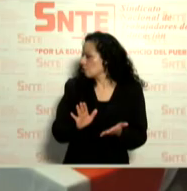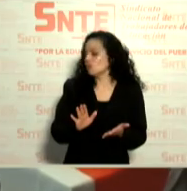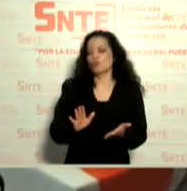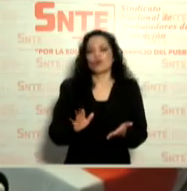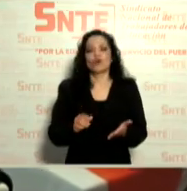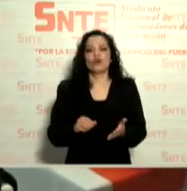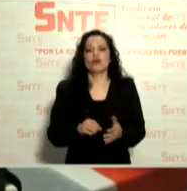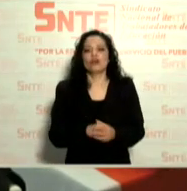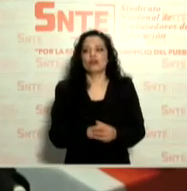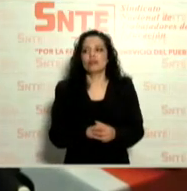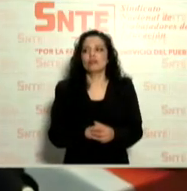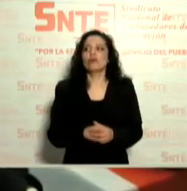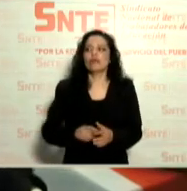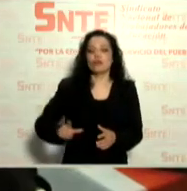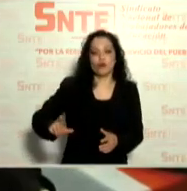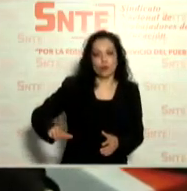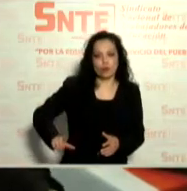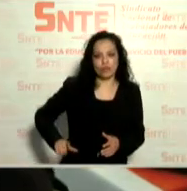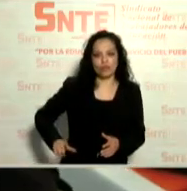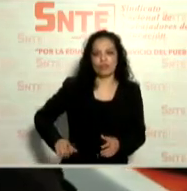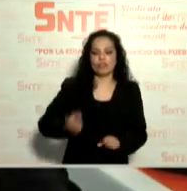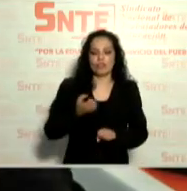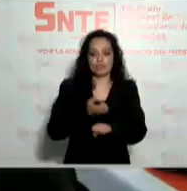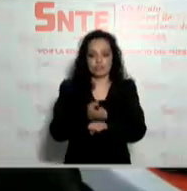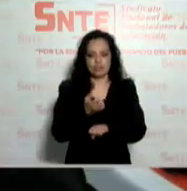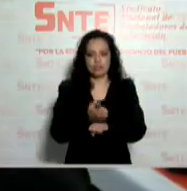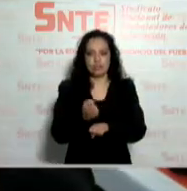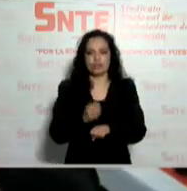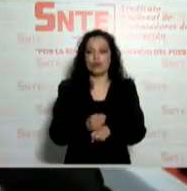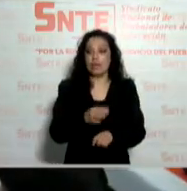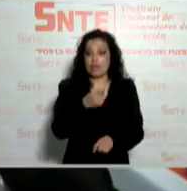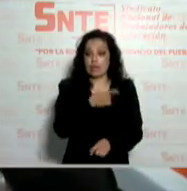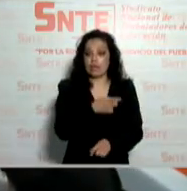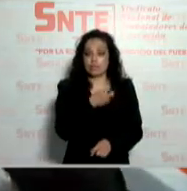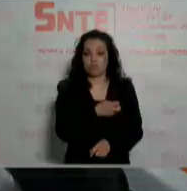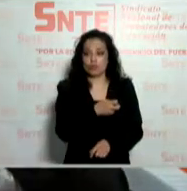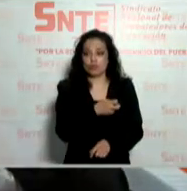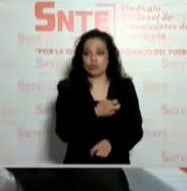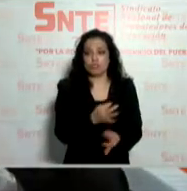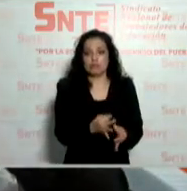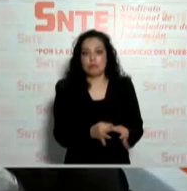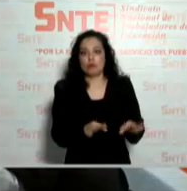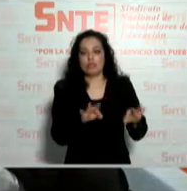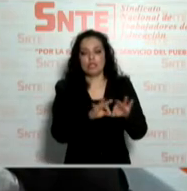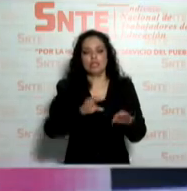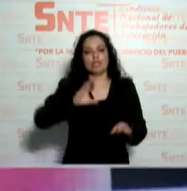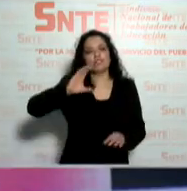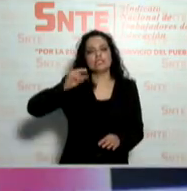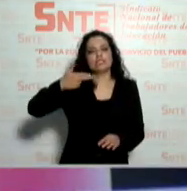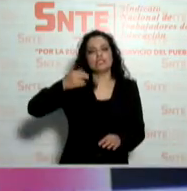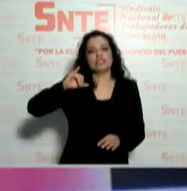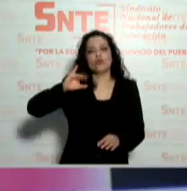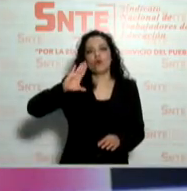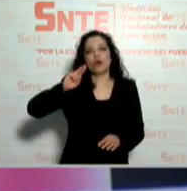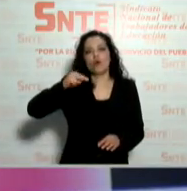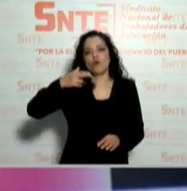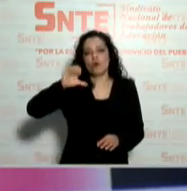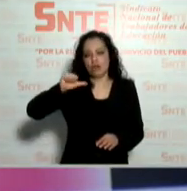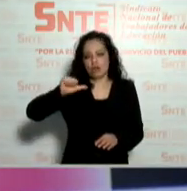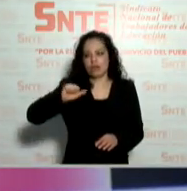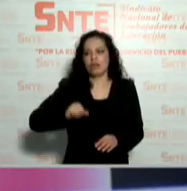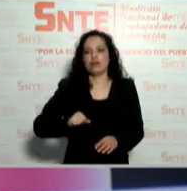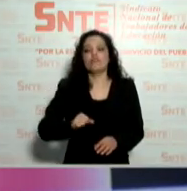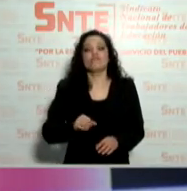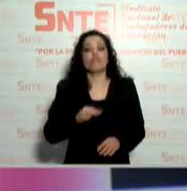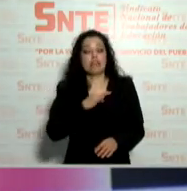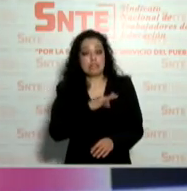estado de Chihuahua. Este es un motivo adicional para felicitar a mis compañeras y